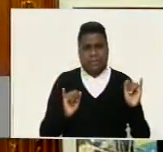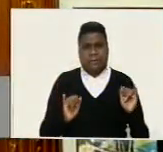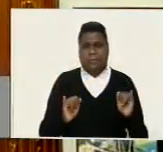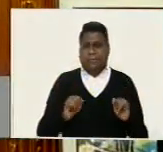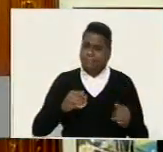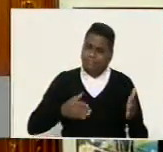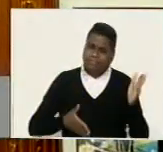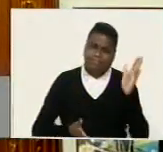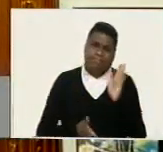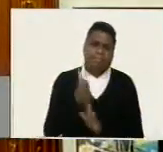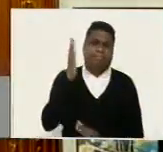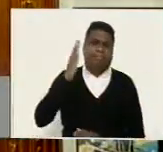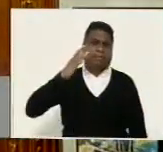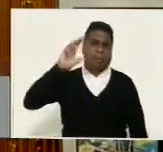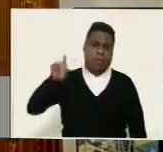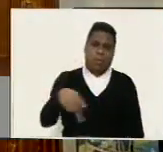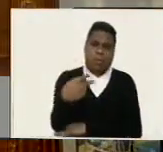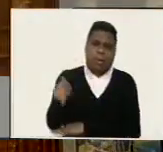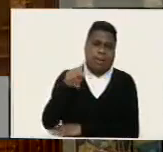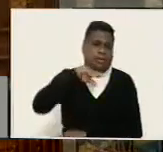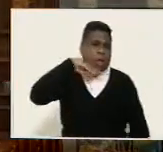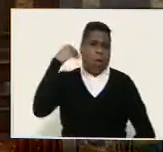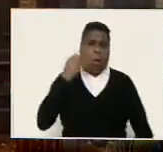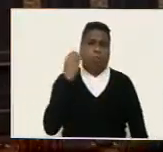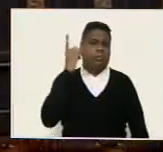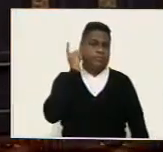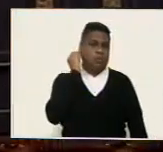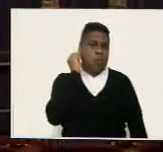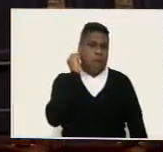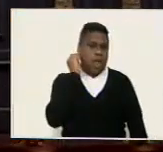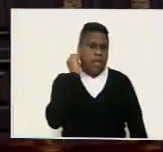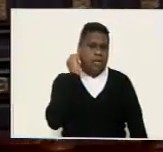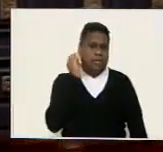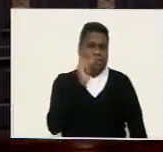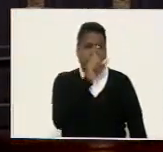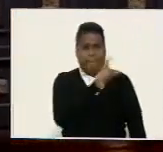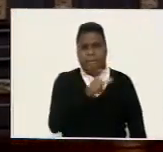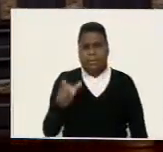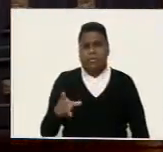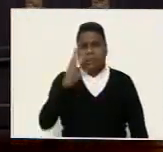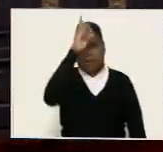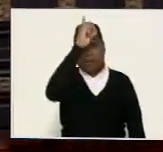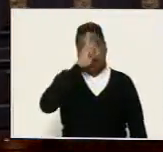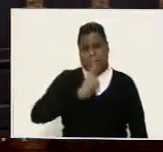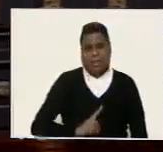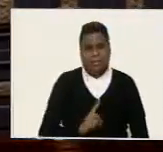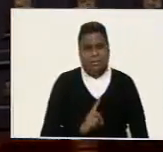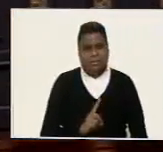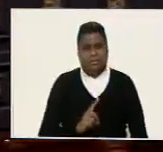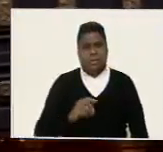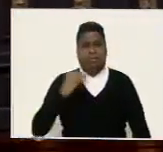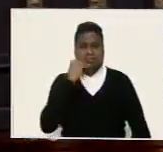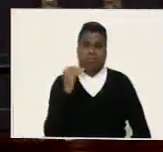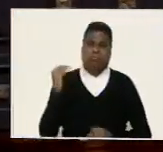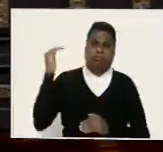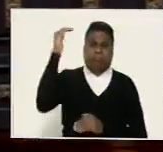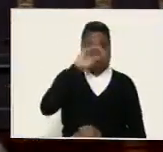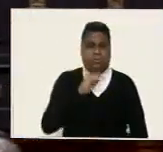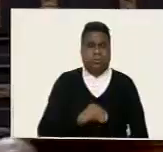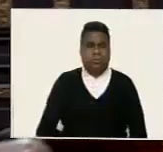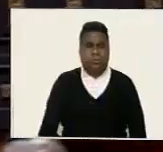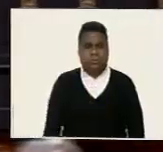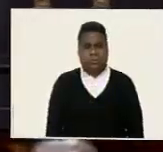patria! Jóvenes, mujeres, personas con discapacidad, adultos, mayores,